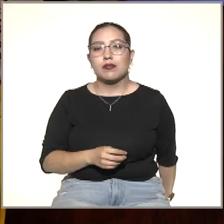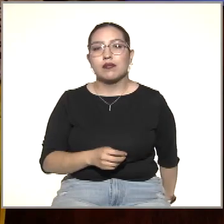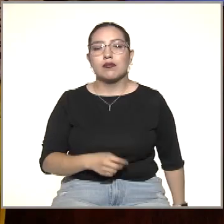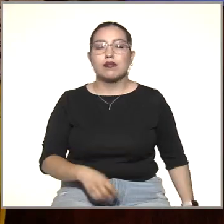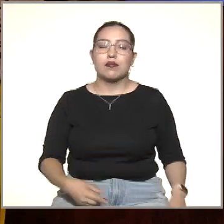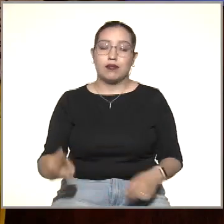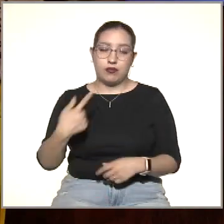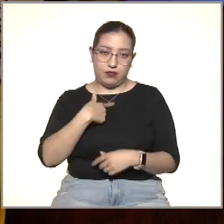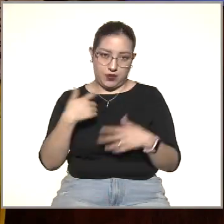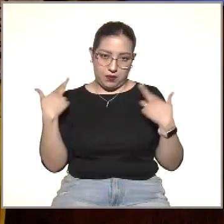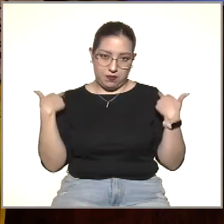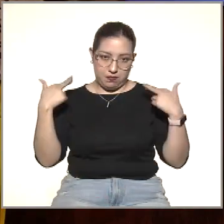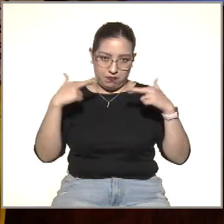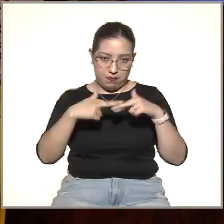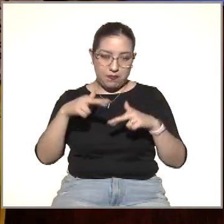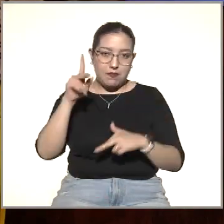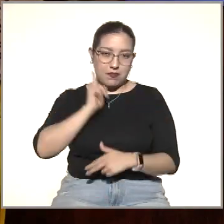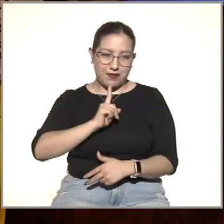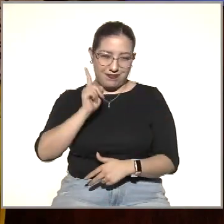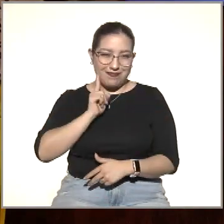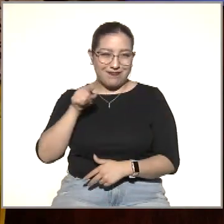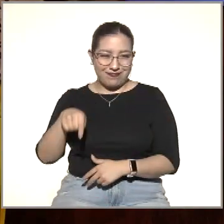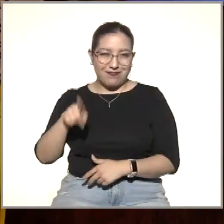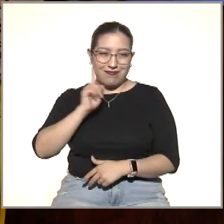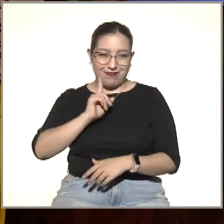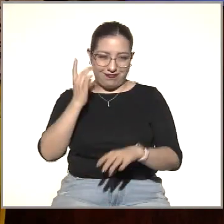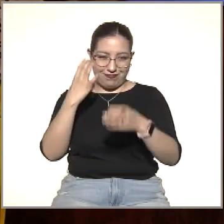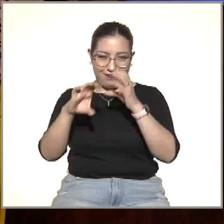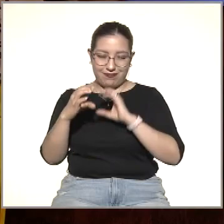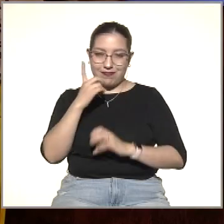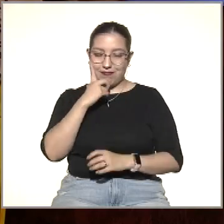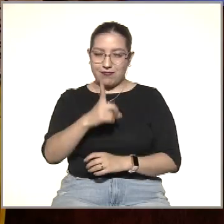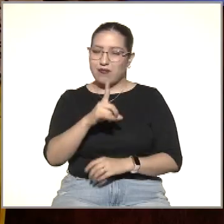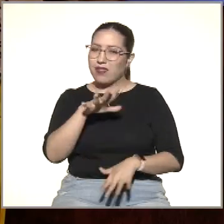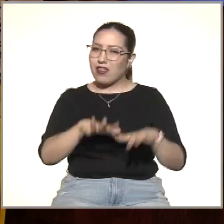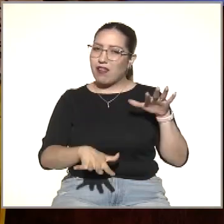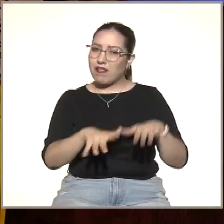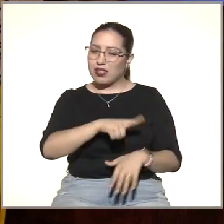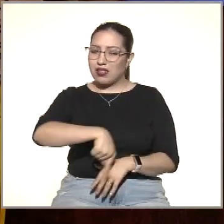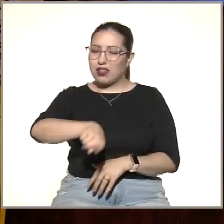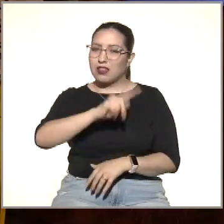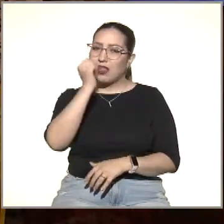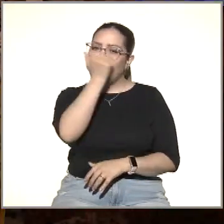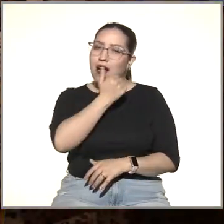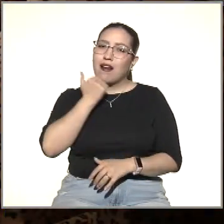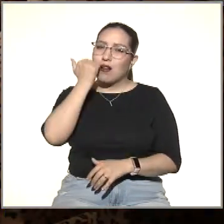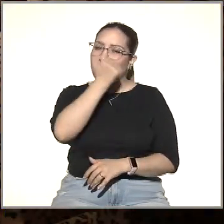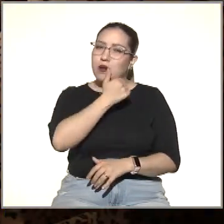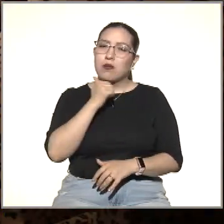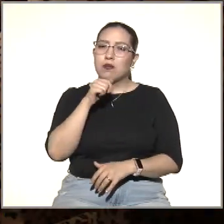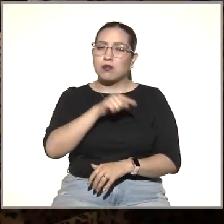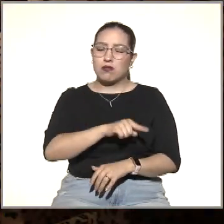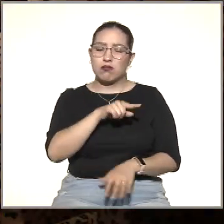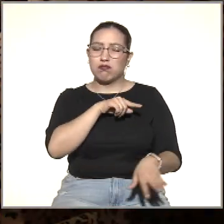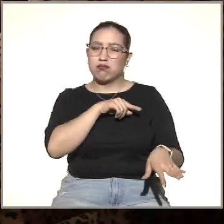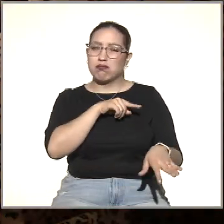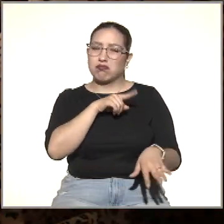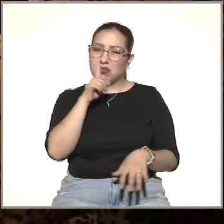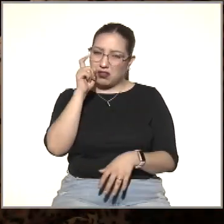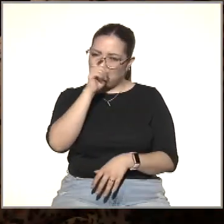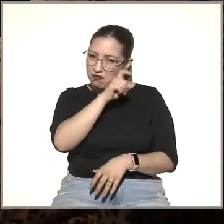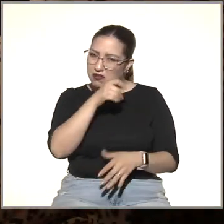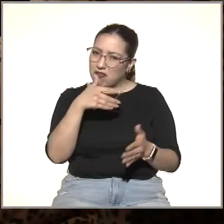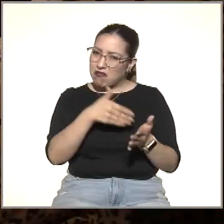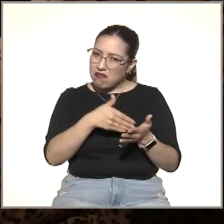27 años, también nos comentan en Twitter, me sorprendió muchas veces que alumnos con problemas escolares, recibiendo y trabajando con palabras de